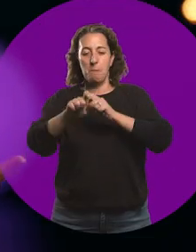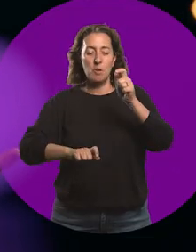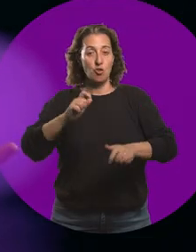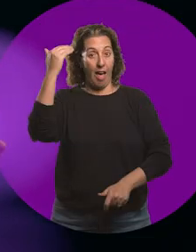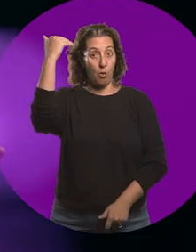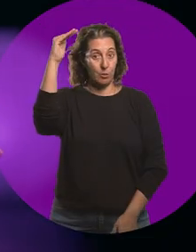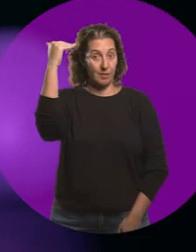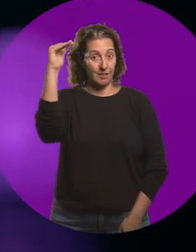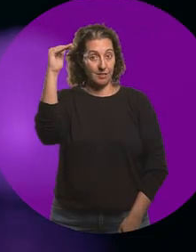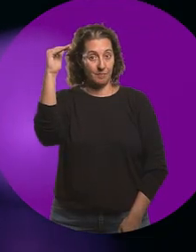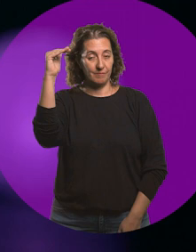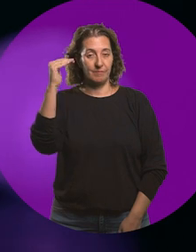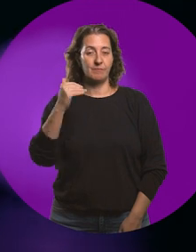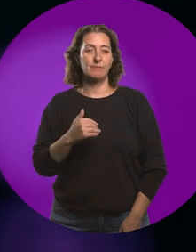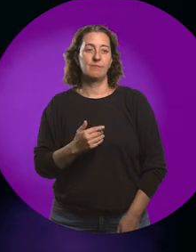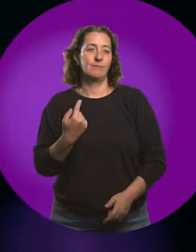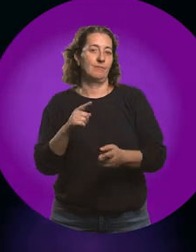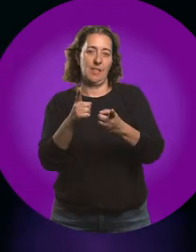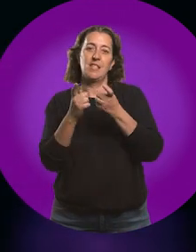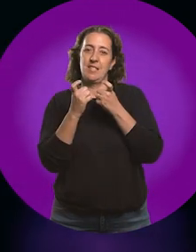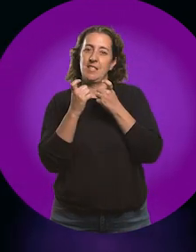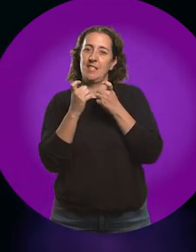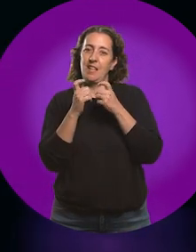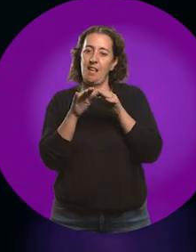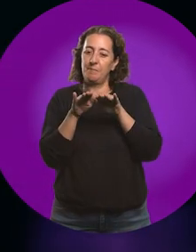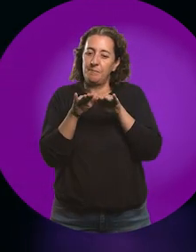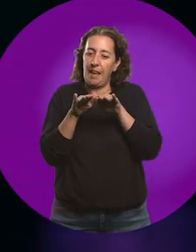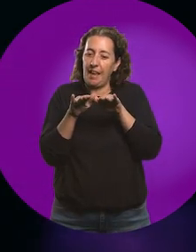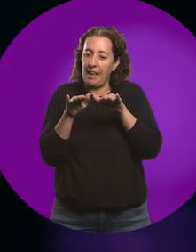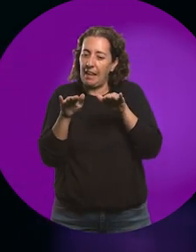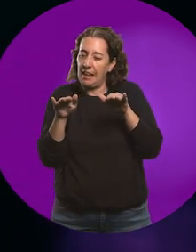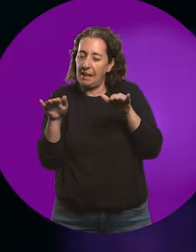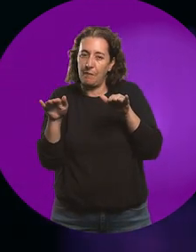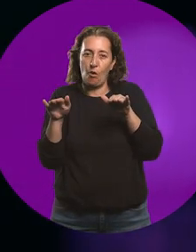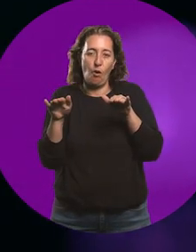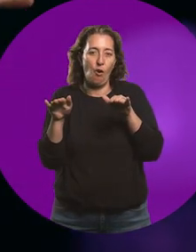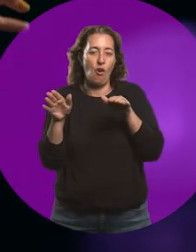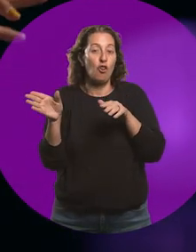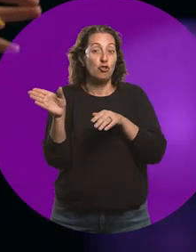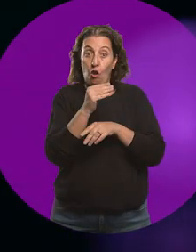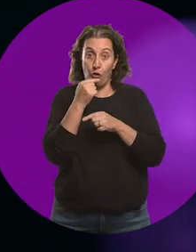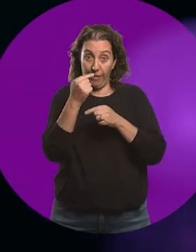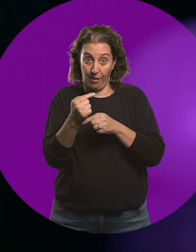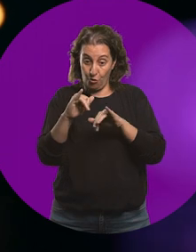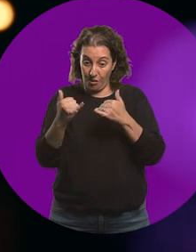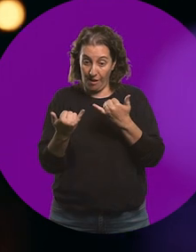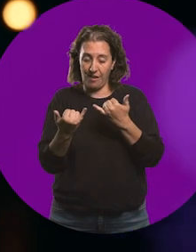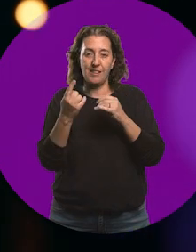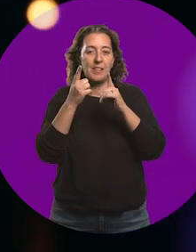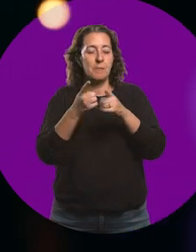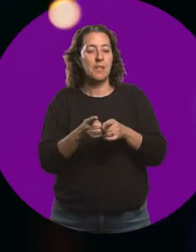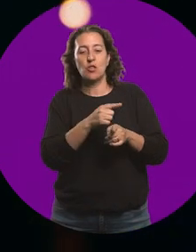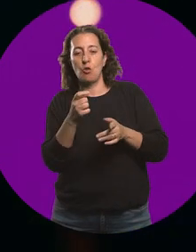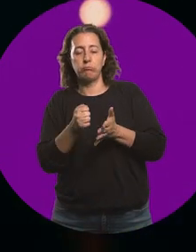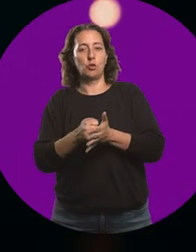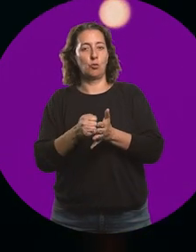adultas se necesita un equilibrio entre todo eso que te estoy hablando y esa otra estructura